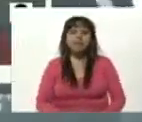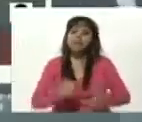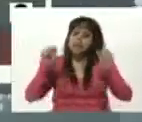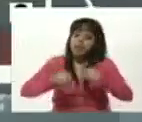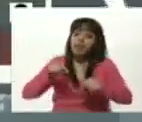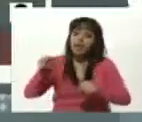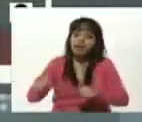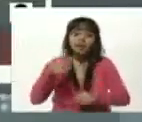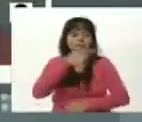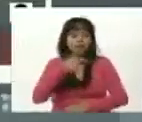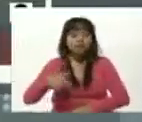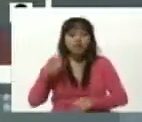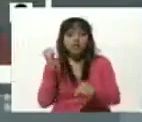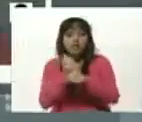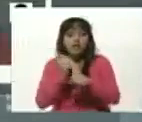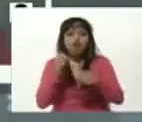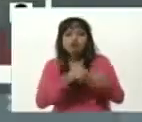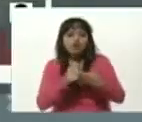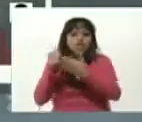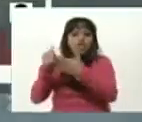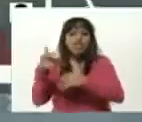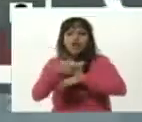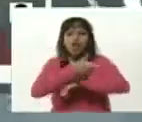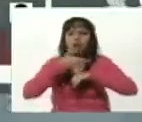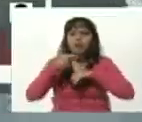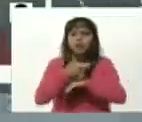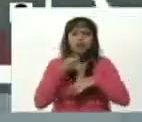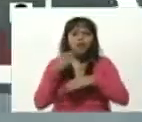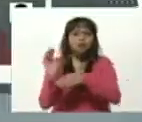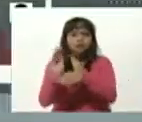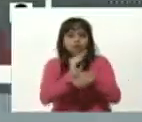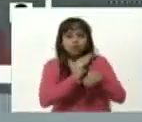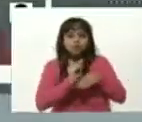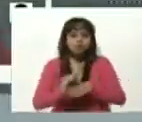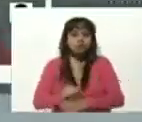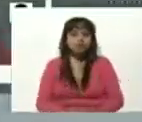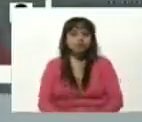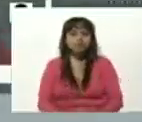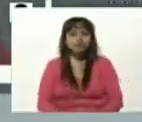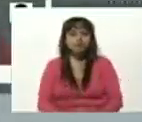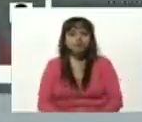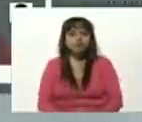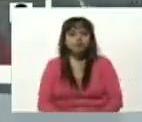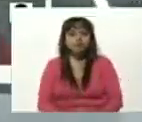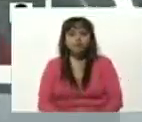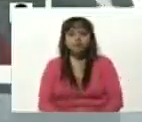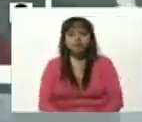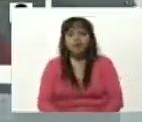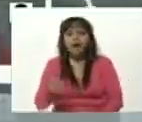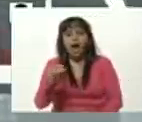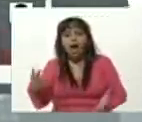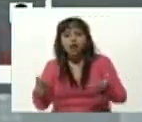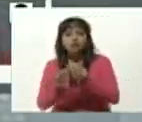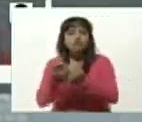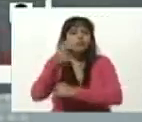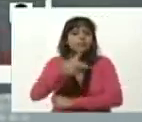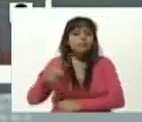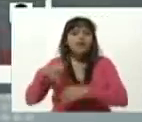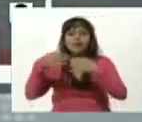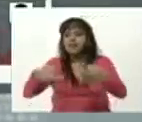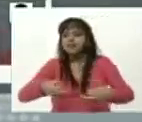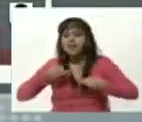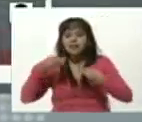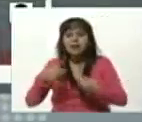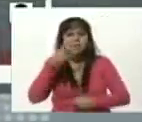Así es nuestra gente, nuestros líderes, nuestros gobernadores, protectores. Están con la gente siempre, y la